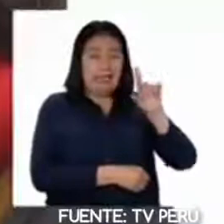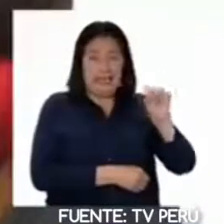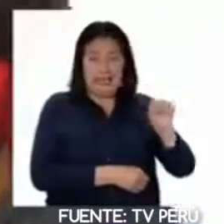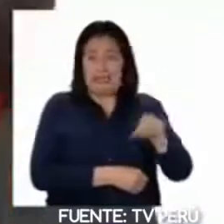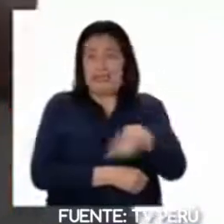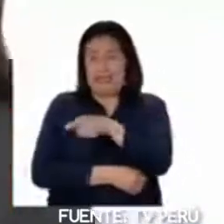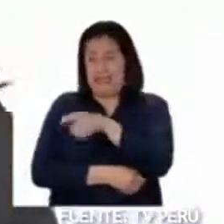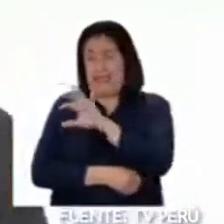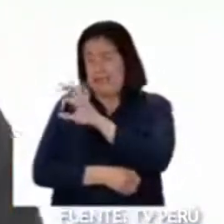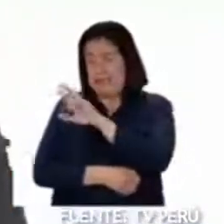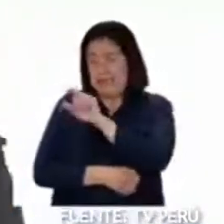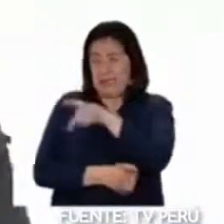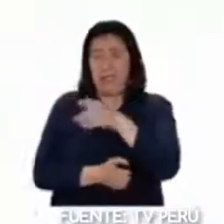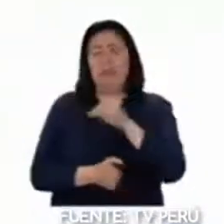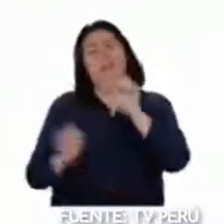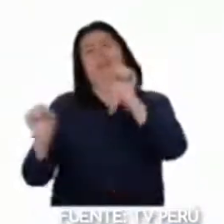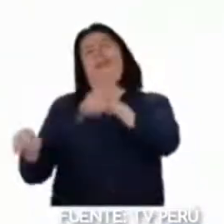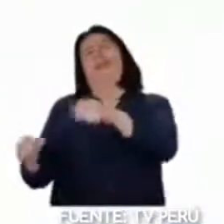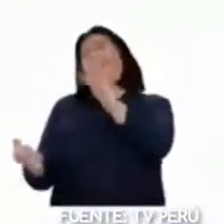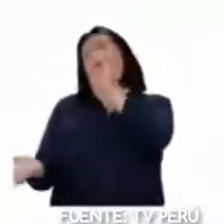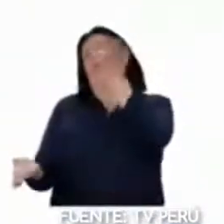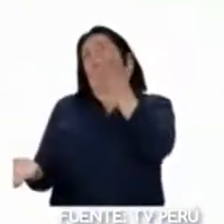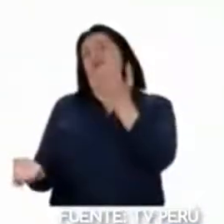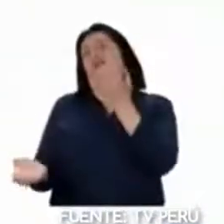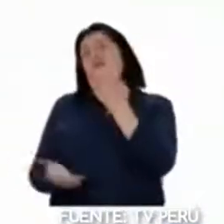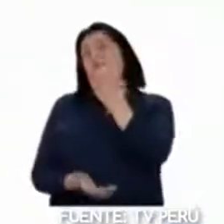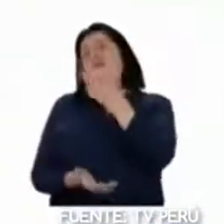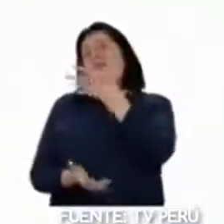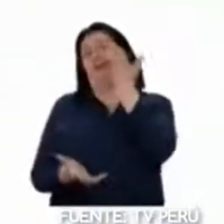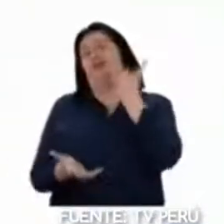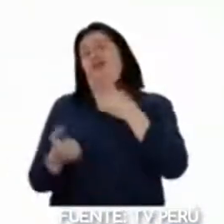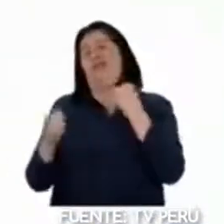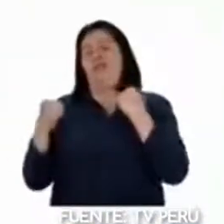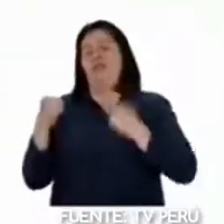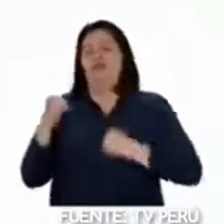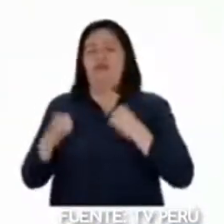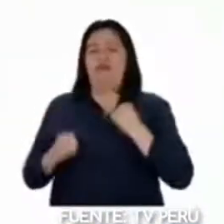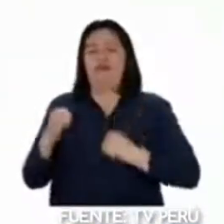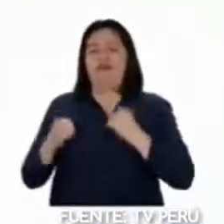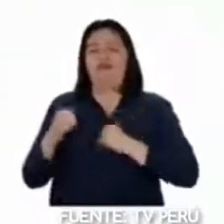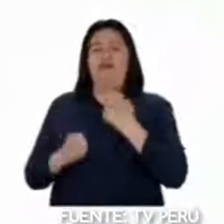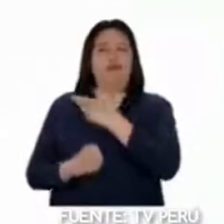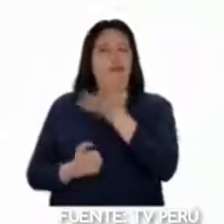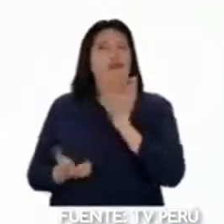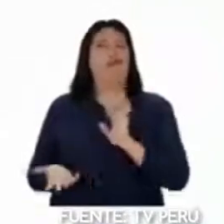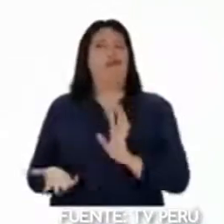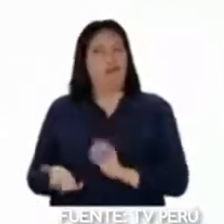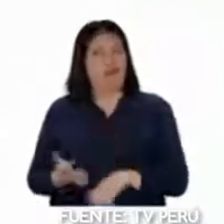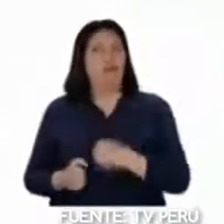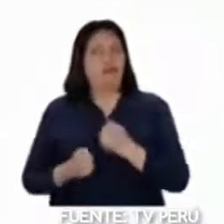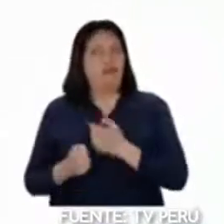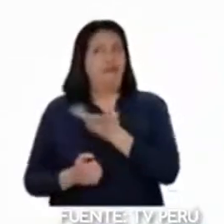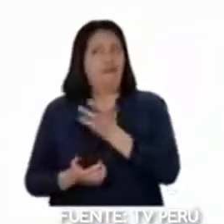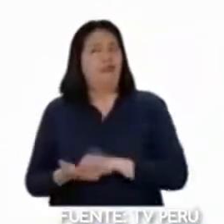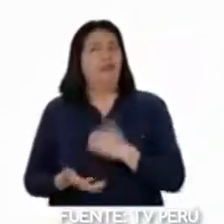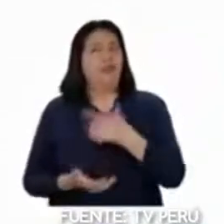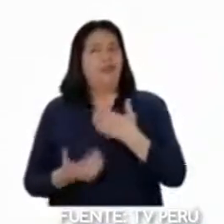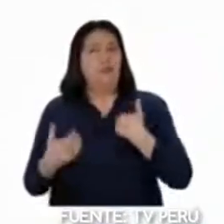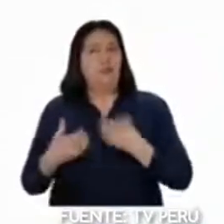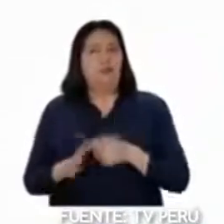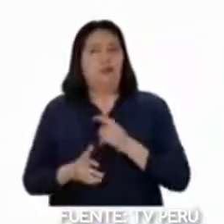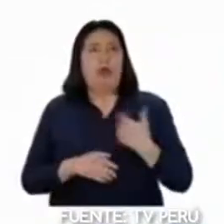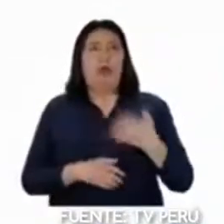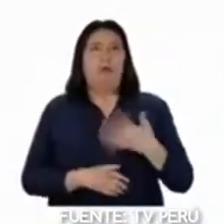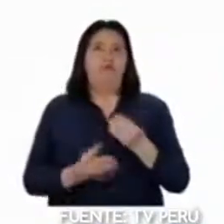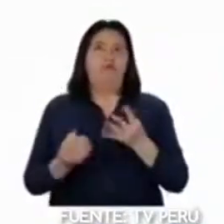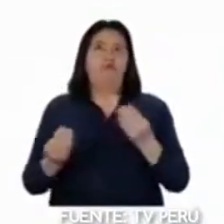Pacheco? Por supuesto, pues profesor. Son dos de nuestros mejores deportistas en una disciplina que se llama maratón, en la que tienen que correr